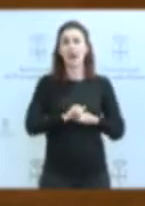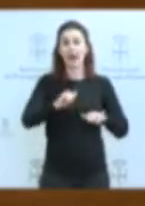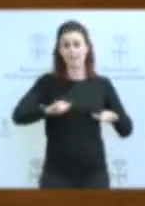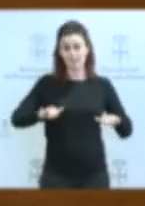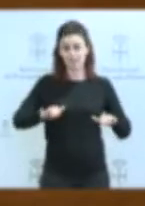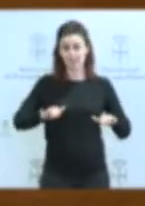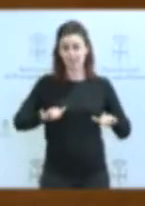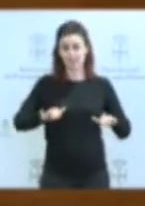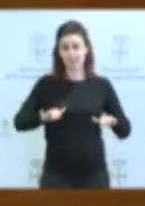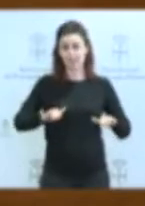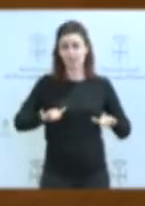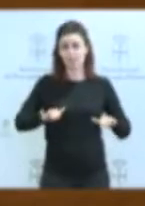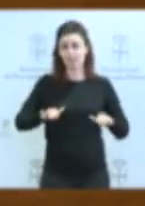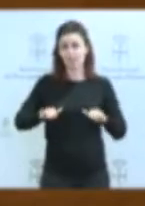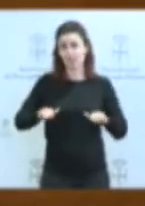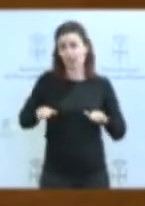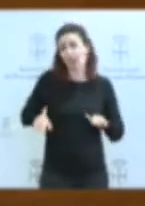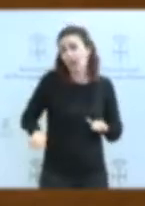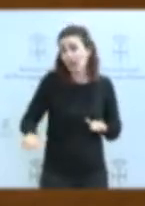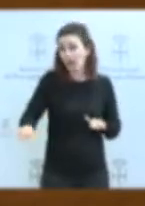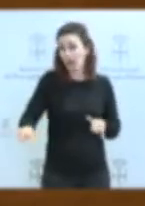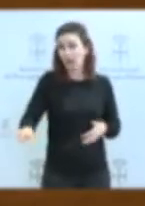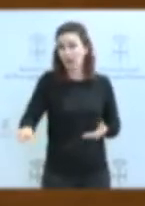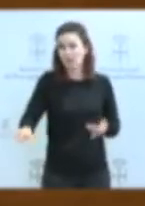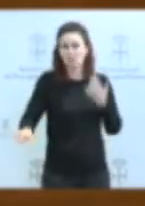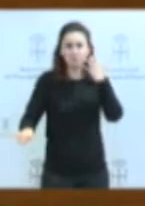la mayor parte de las compañías. Insisto que realizan